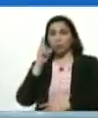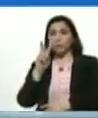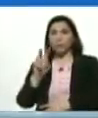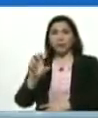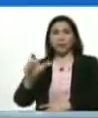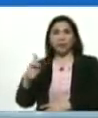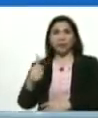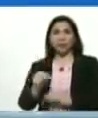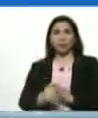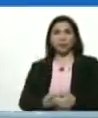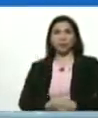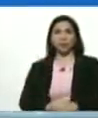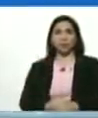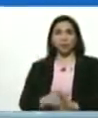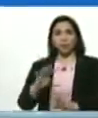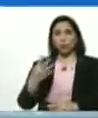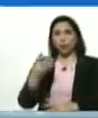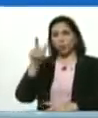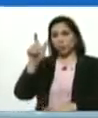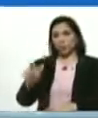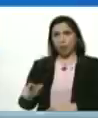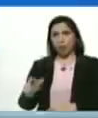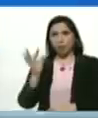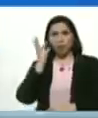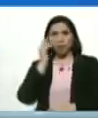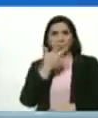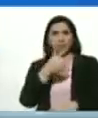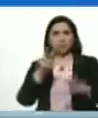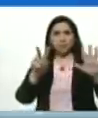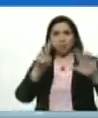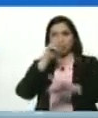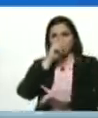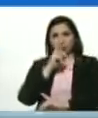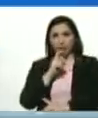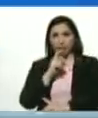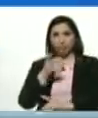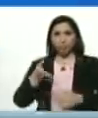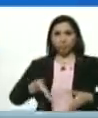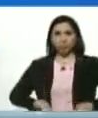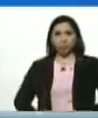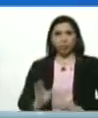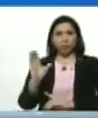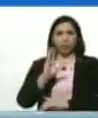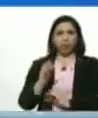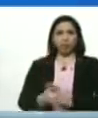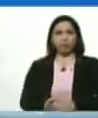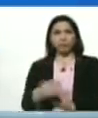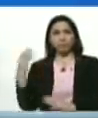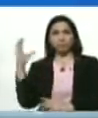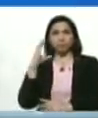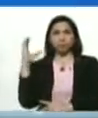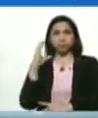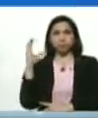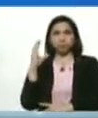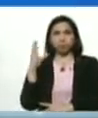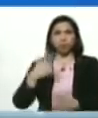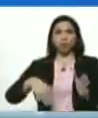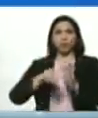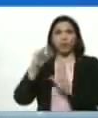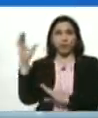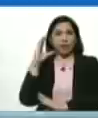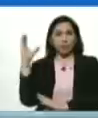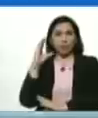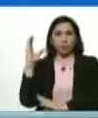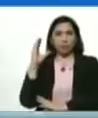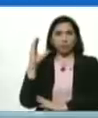el cuarto caso mujer de 37 años natural de caracas caricuao otra vez caricuao